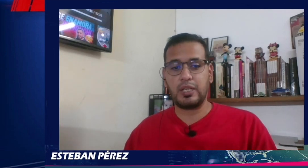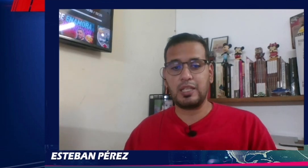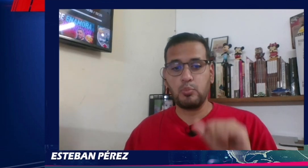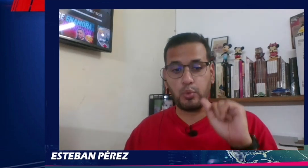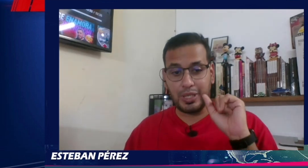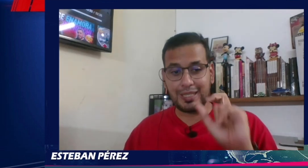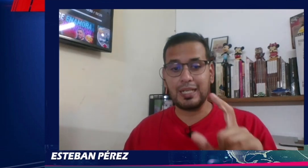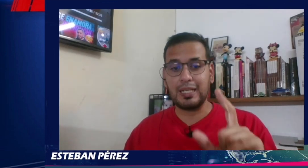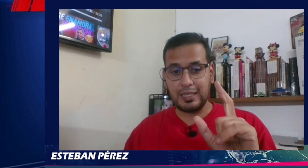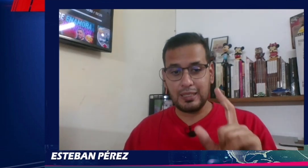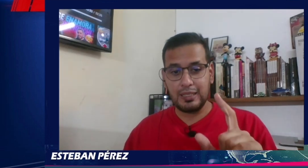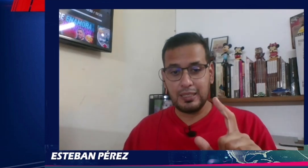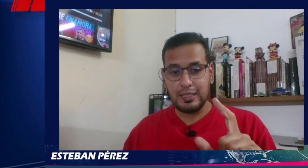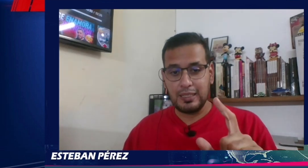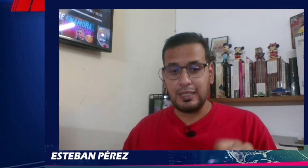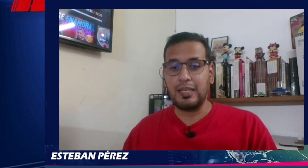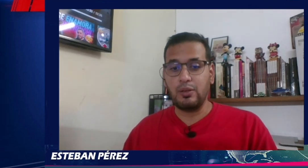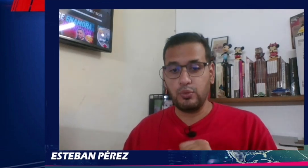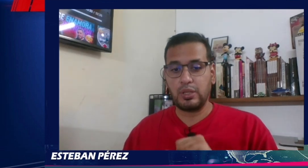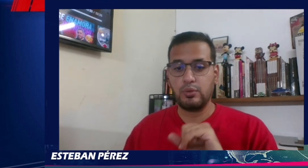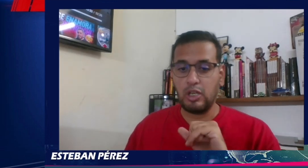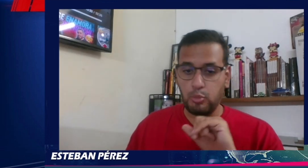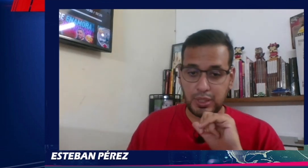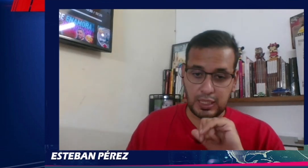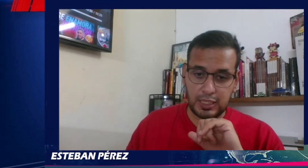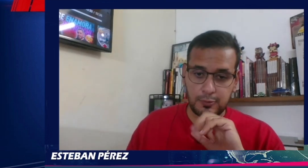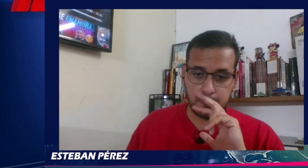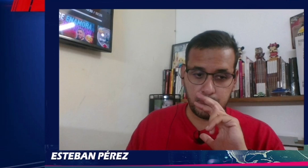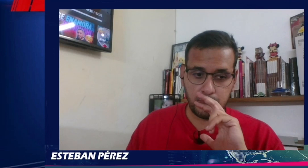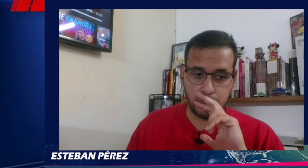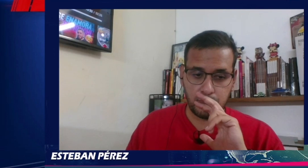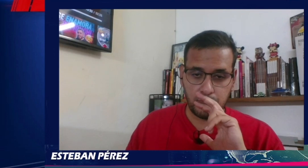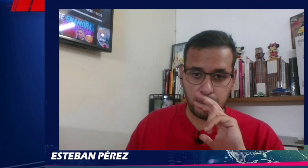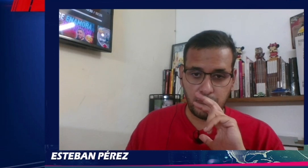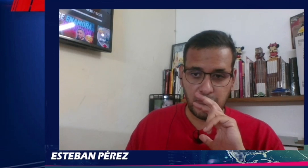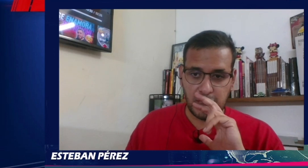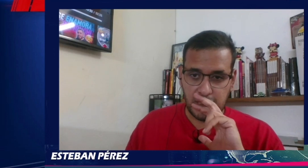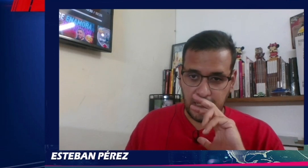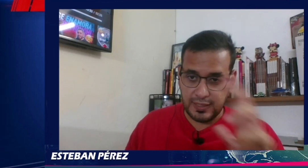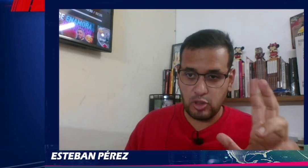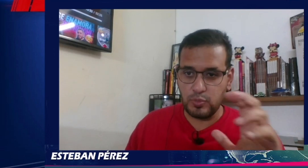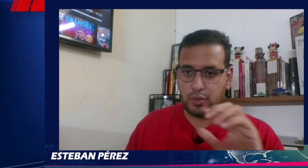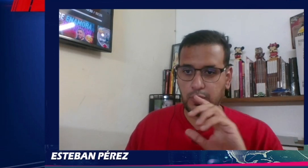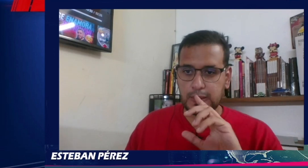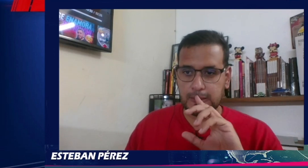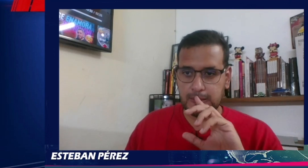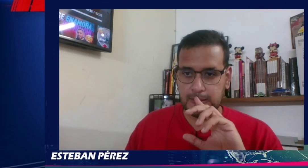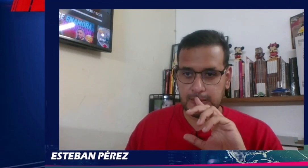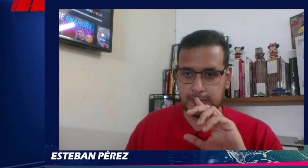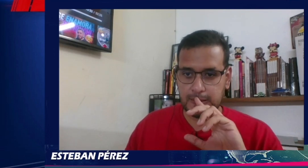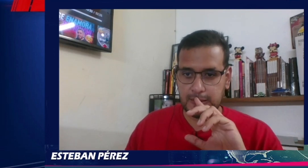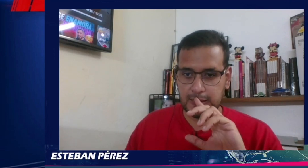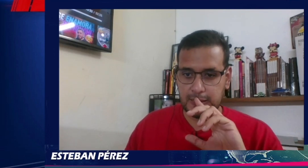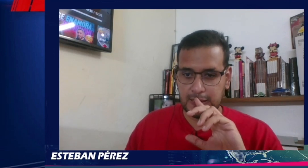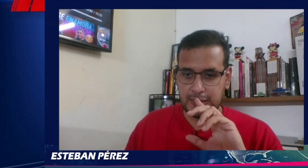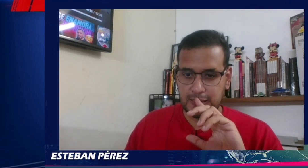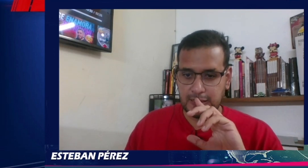mala fe y politiquería la denuncia contra López-Gatell. Es de los mejores.